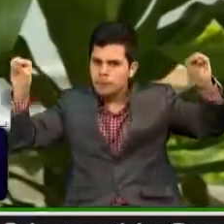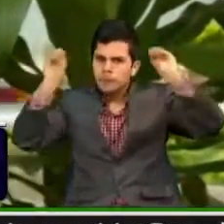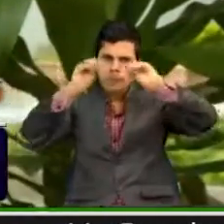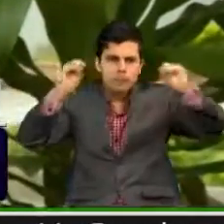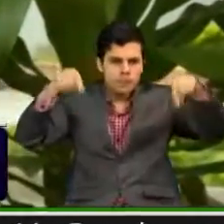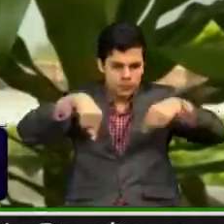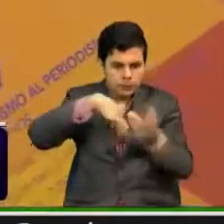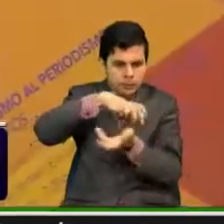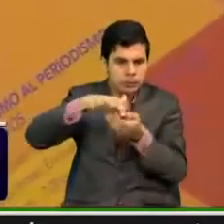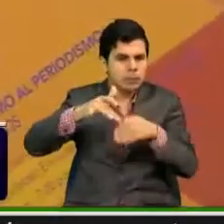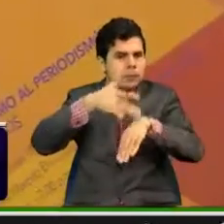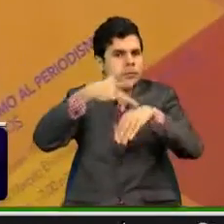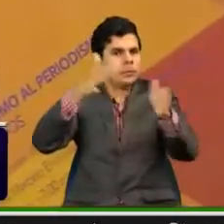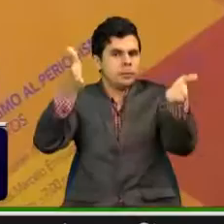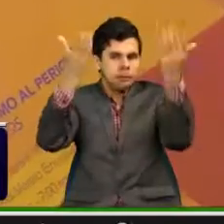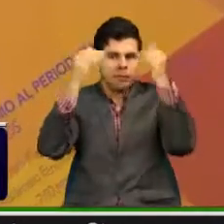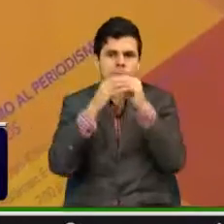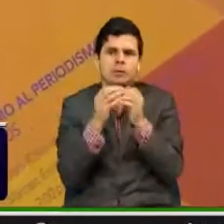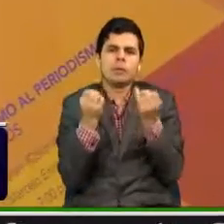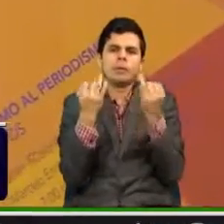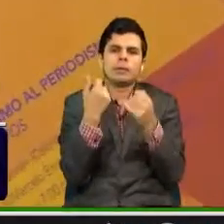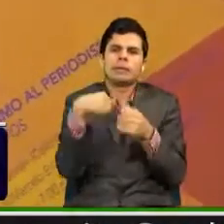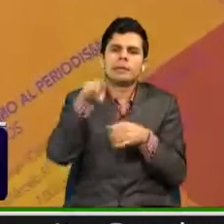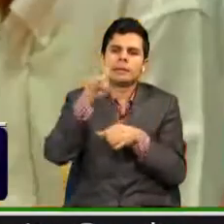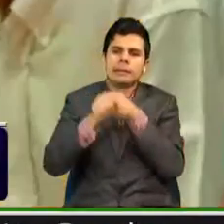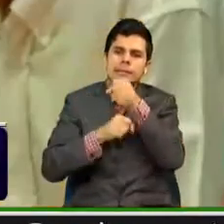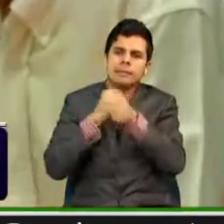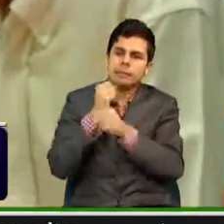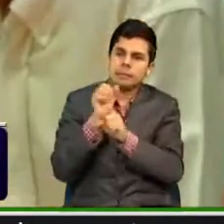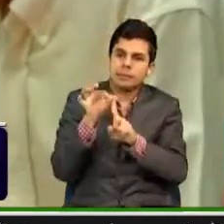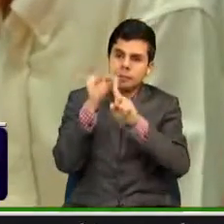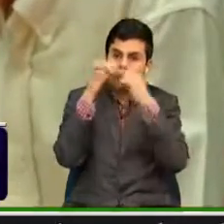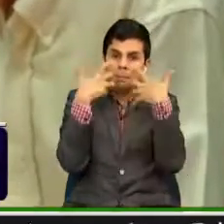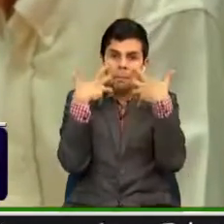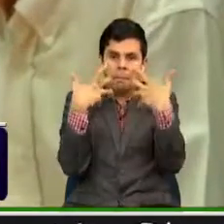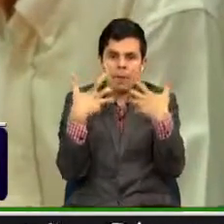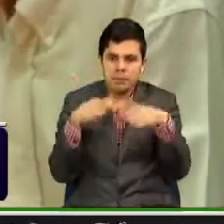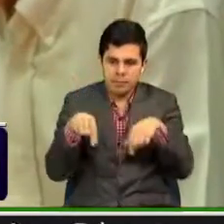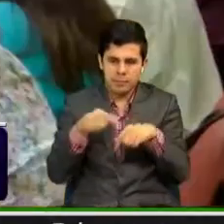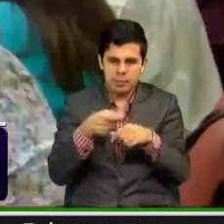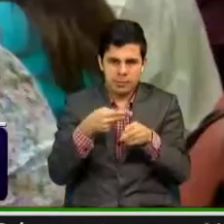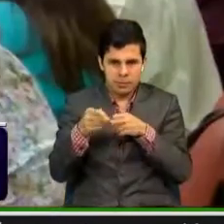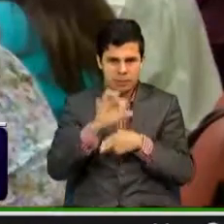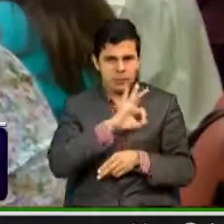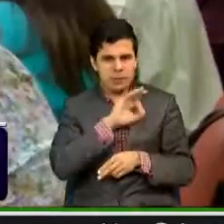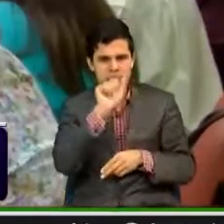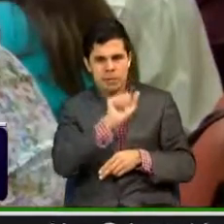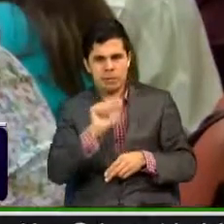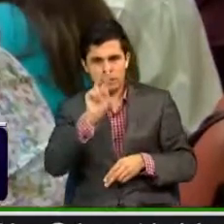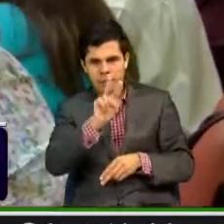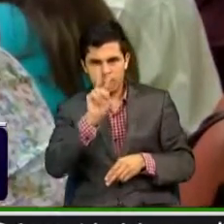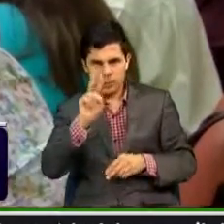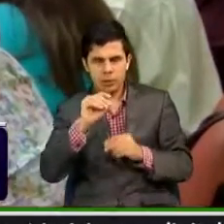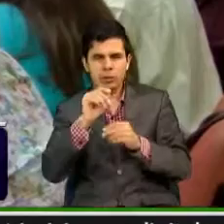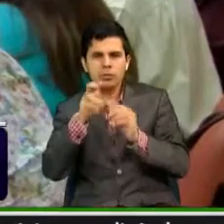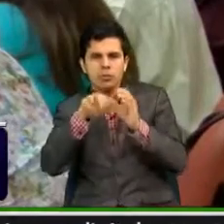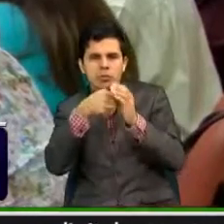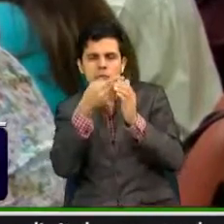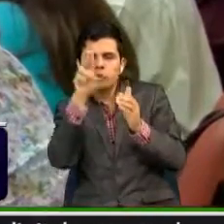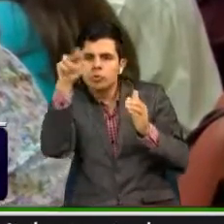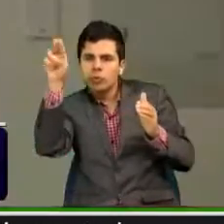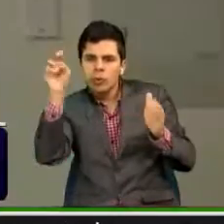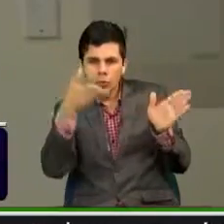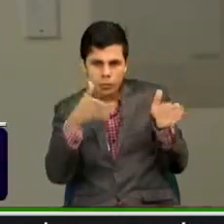departamento de santander son 16 años de esta singular jornada que arranca este sábado 22 de agosto con el taller de pintura a cargo del maestro